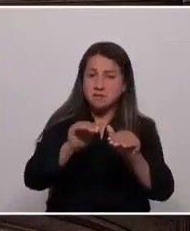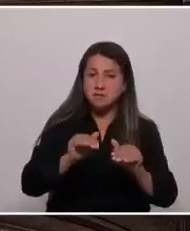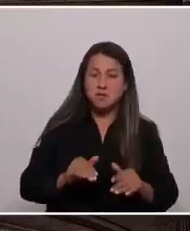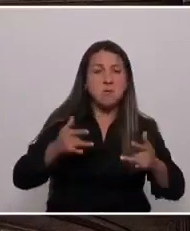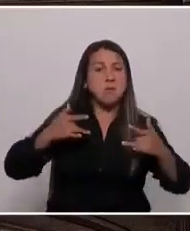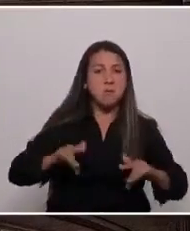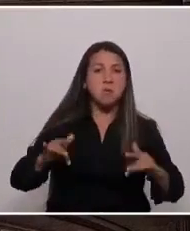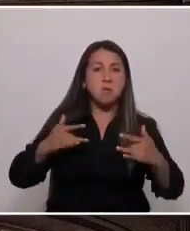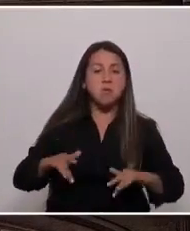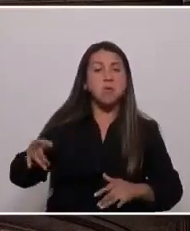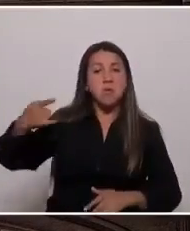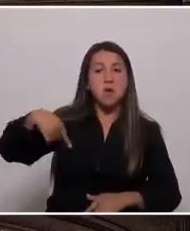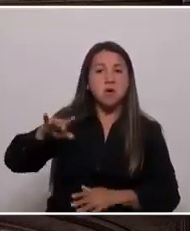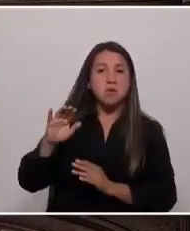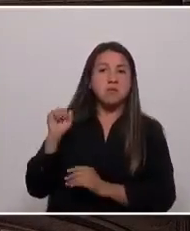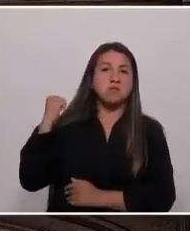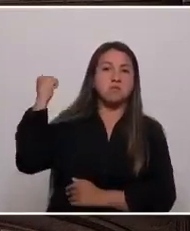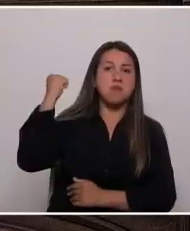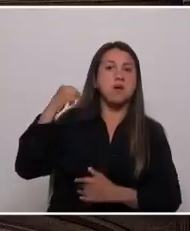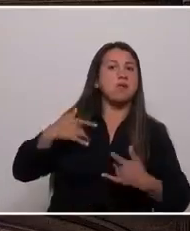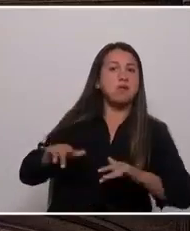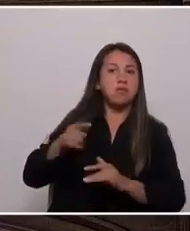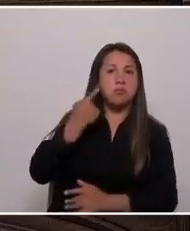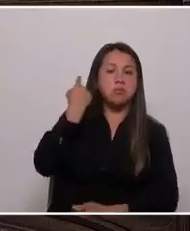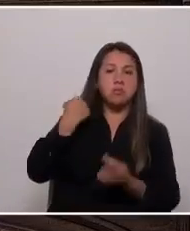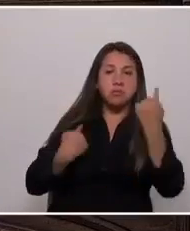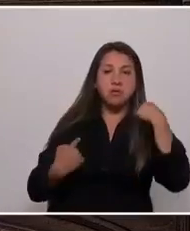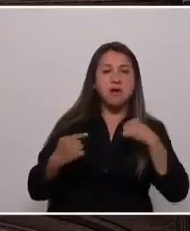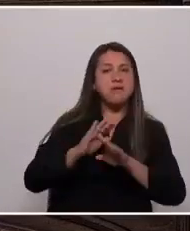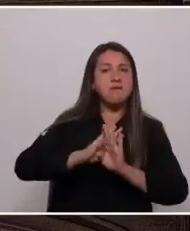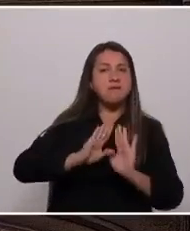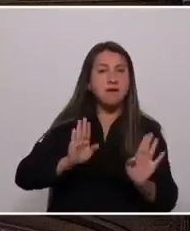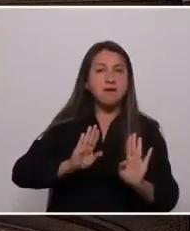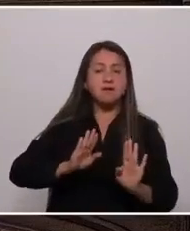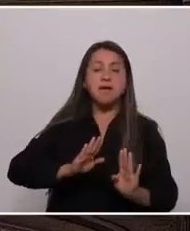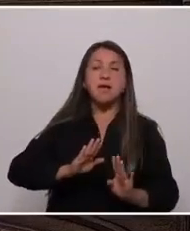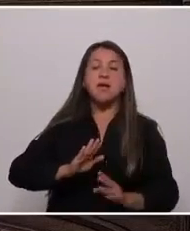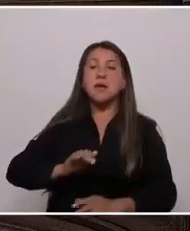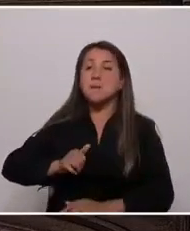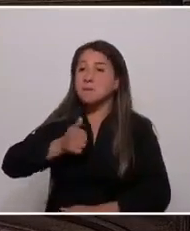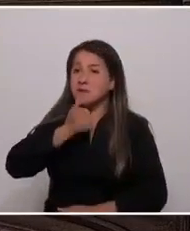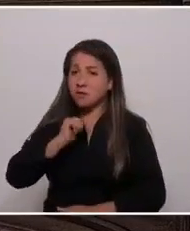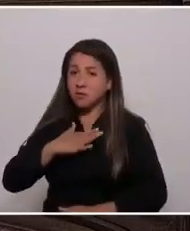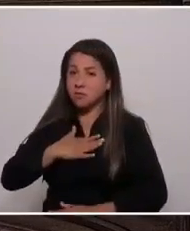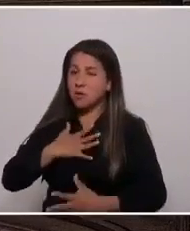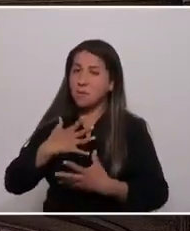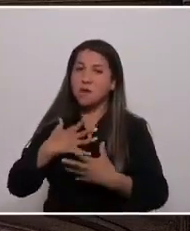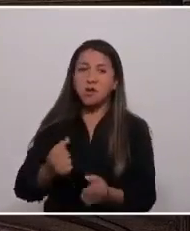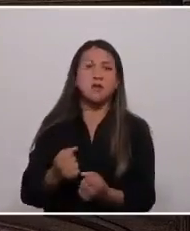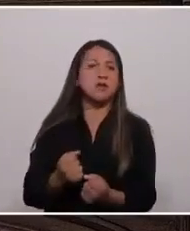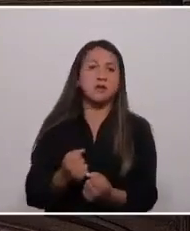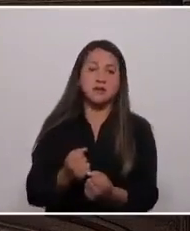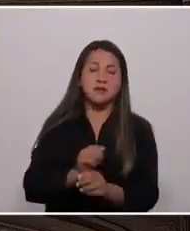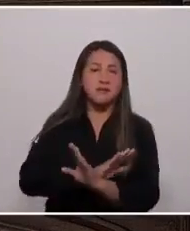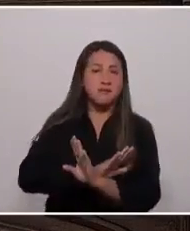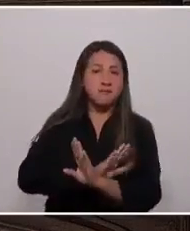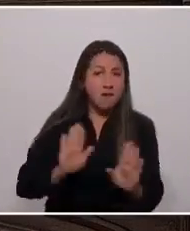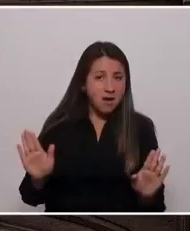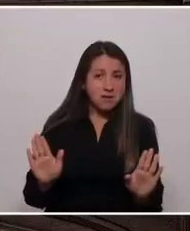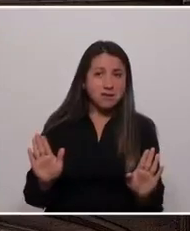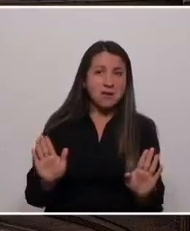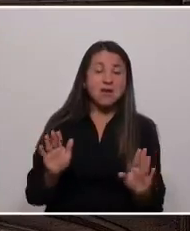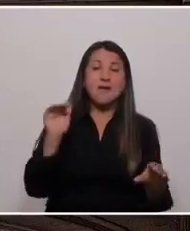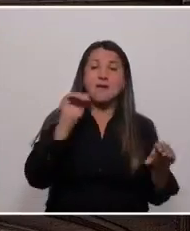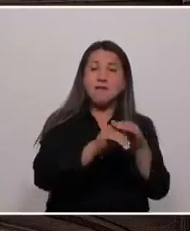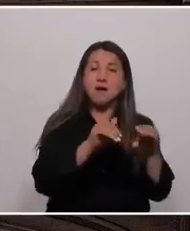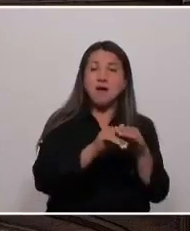y sin duda de la clase política basta de que la propiedad se siga ponderando inclusive sobre la vida de las personas basta de que los bancos se sigan